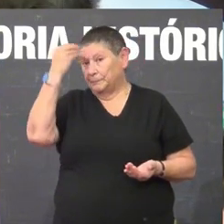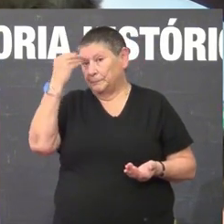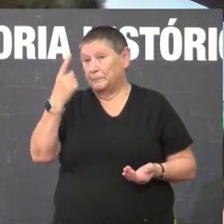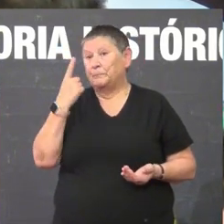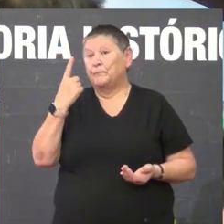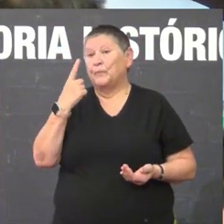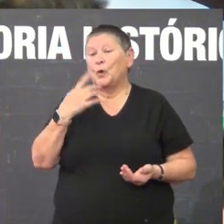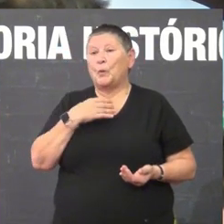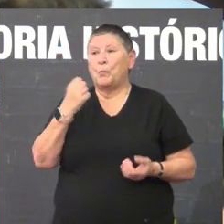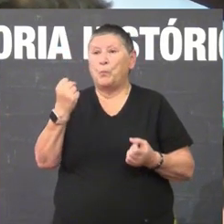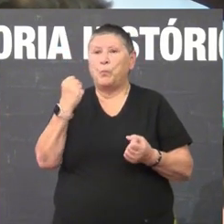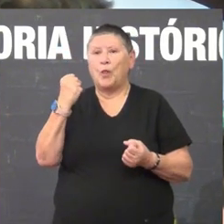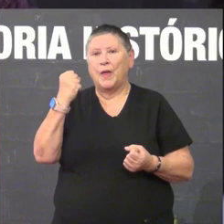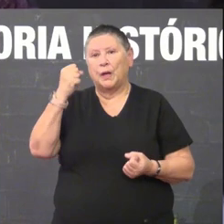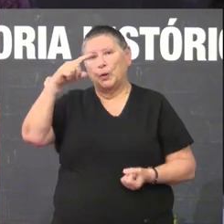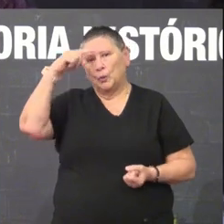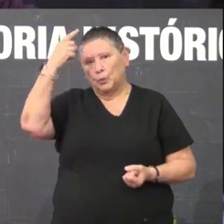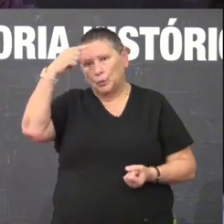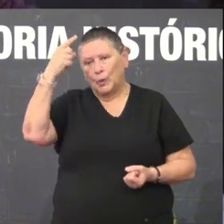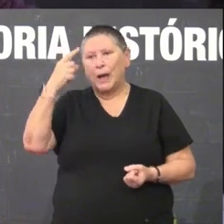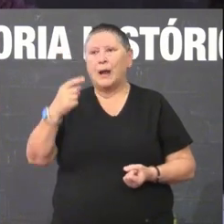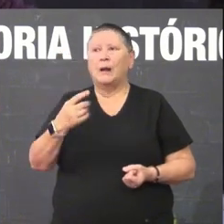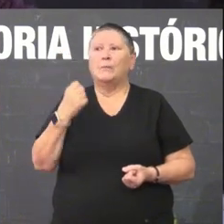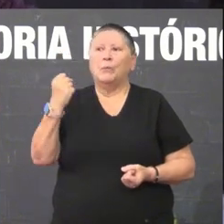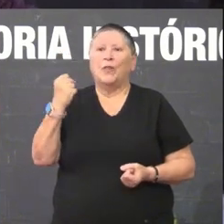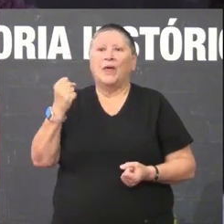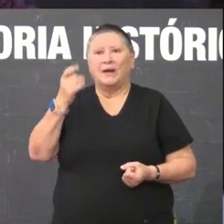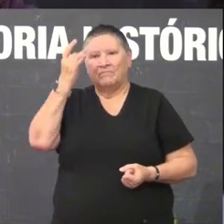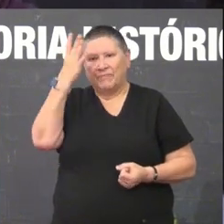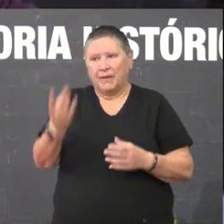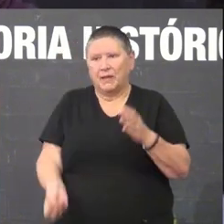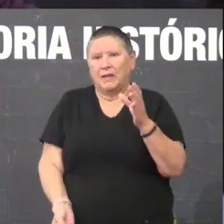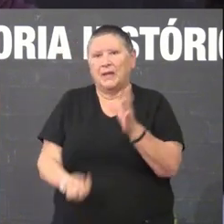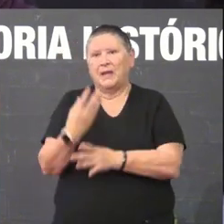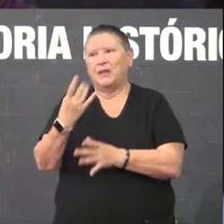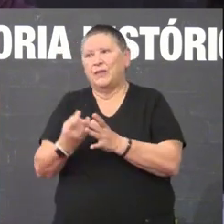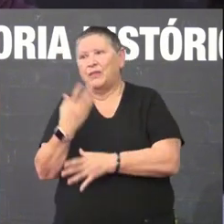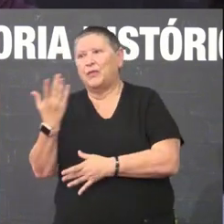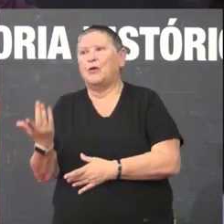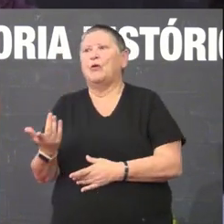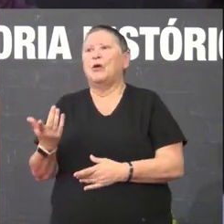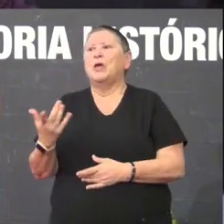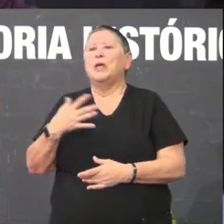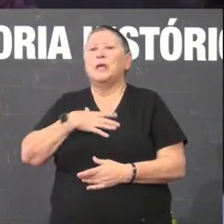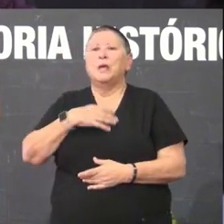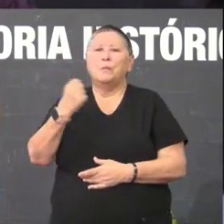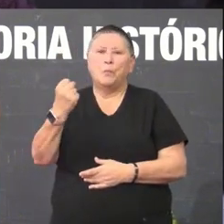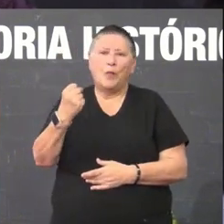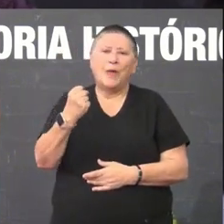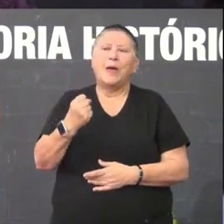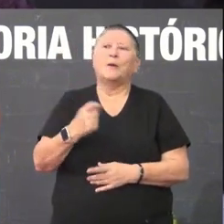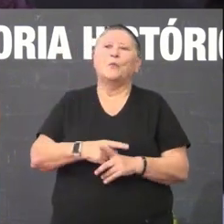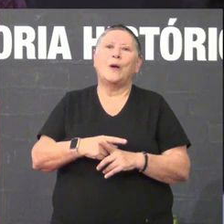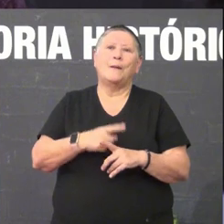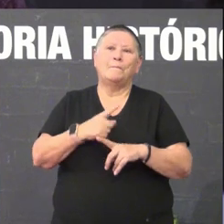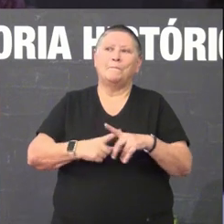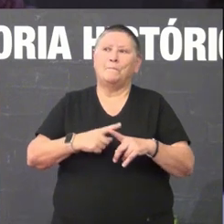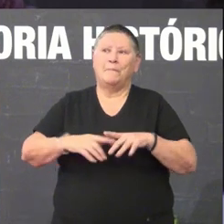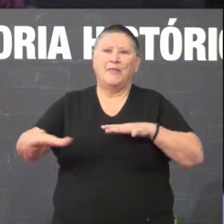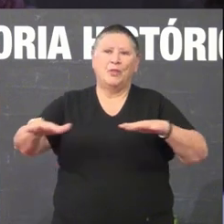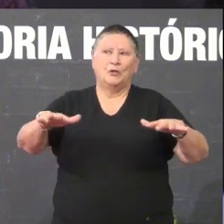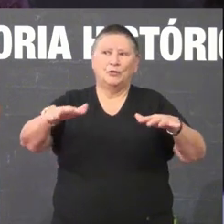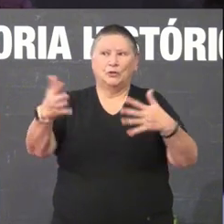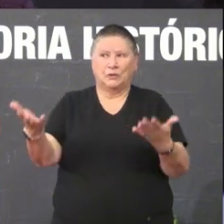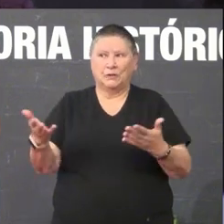cultural poder denunciación que en esta época es básicamente poder mediático yo creo que para lograr eso tenemos que construir